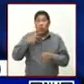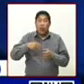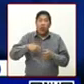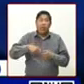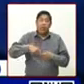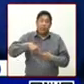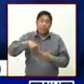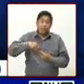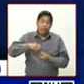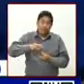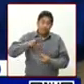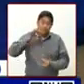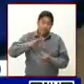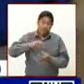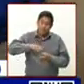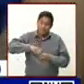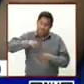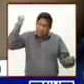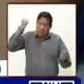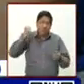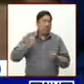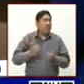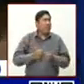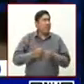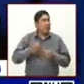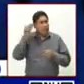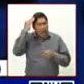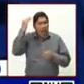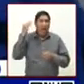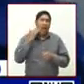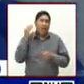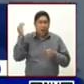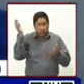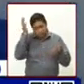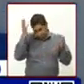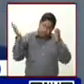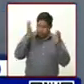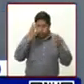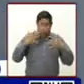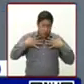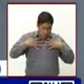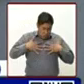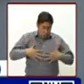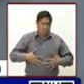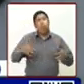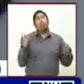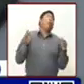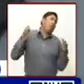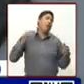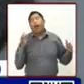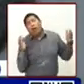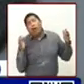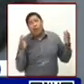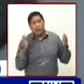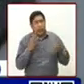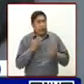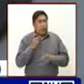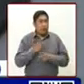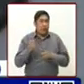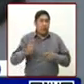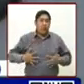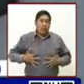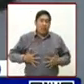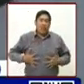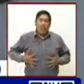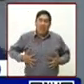pierna, múltiples golpes en el cuerpo, en la cabeza, en el tórax, lo que ha afectado también las